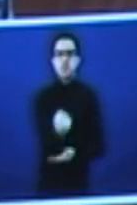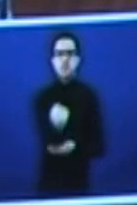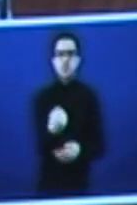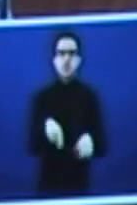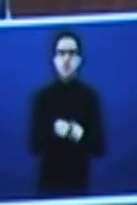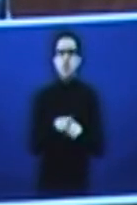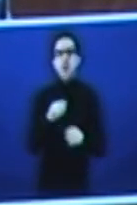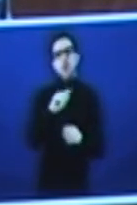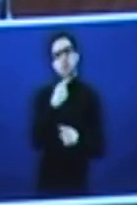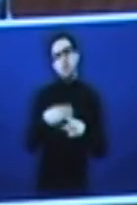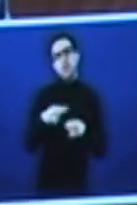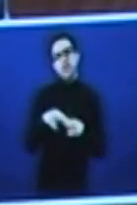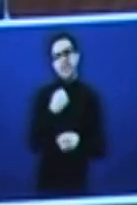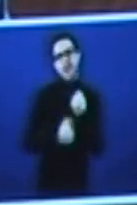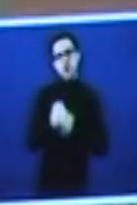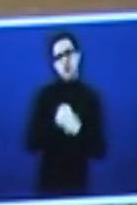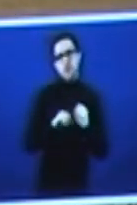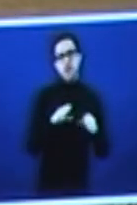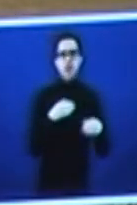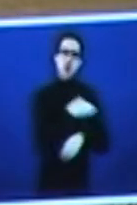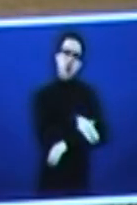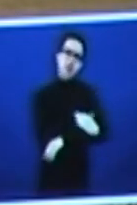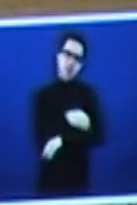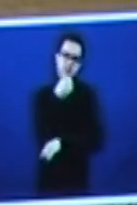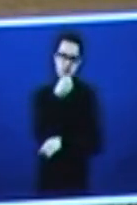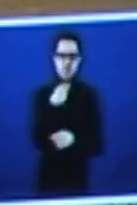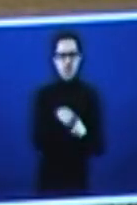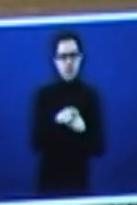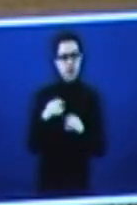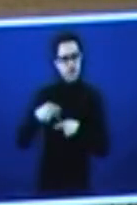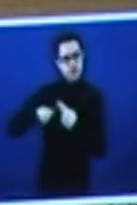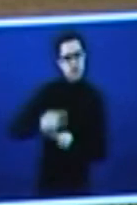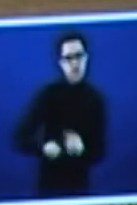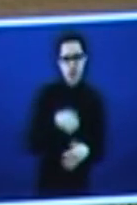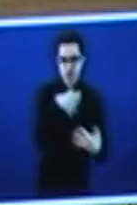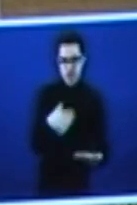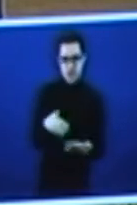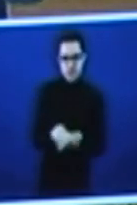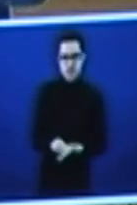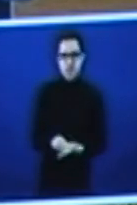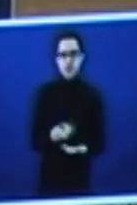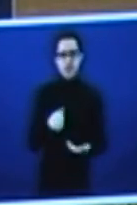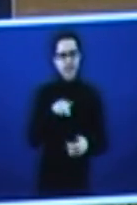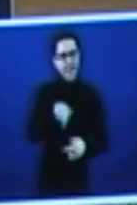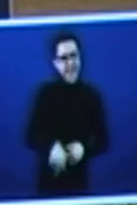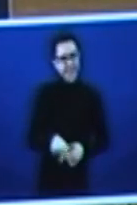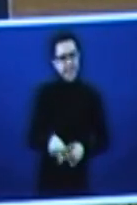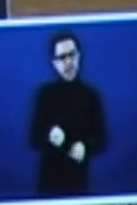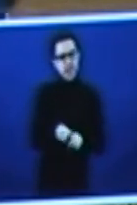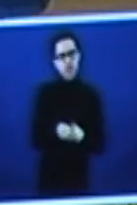aquí, e durante 4 anos gobernaron executando a política socialista en Galicia,